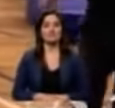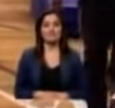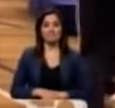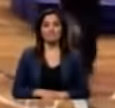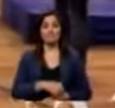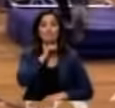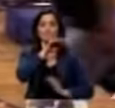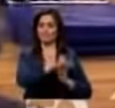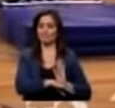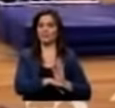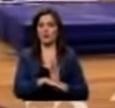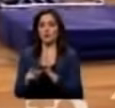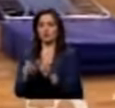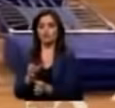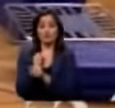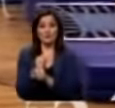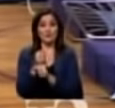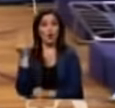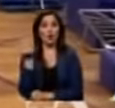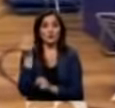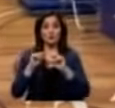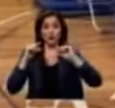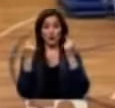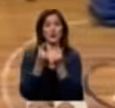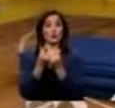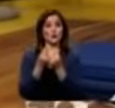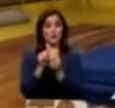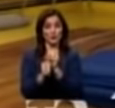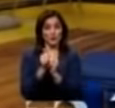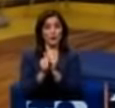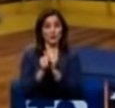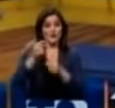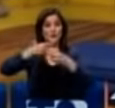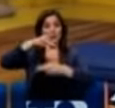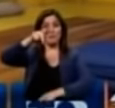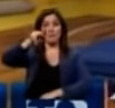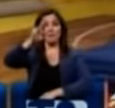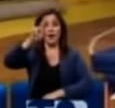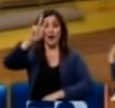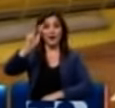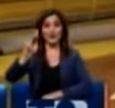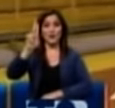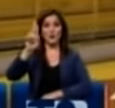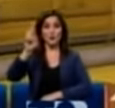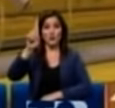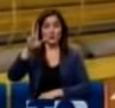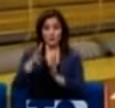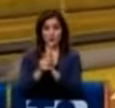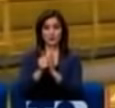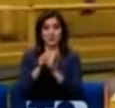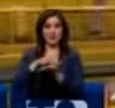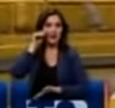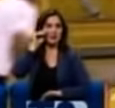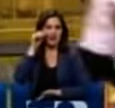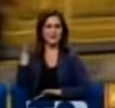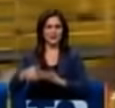Delincuencia y Más Ciudadanos Seguros. Los jóvenes agrupados en Parkour INTI han invitado a la policía para que esta habilidad de